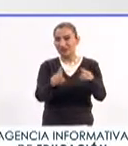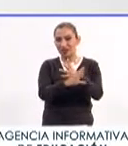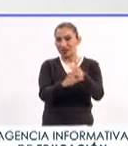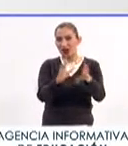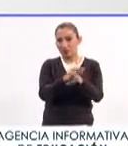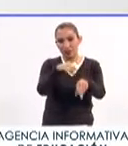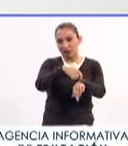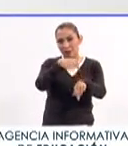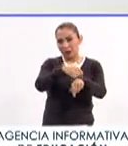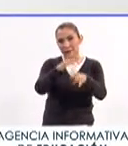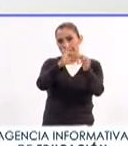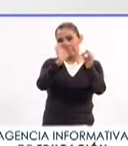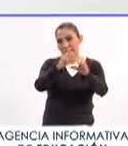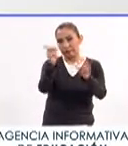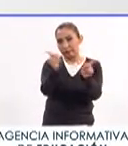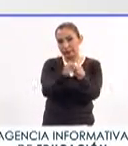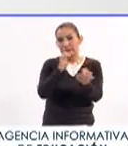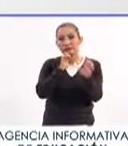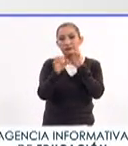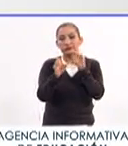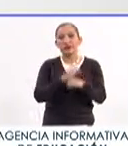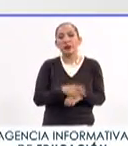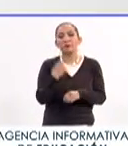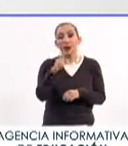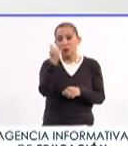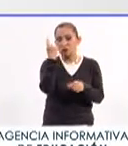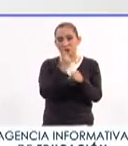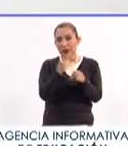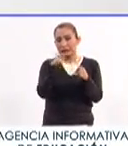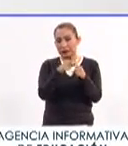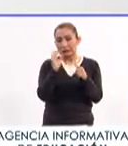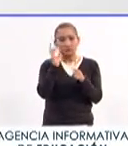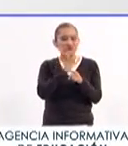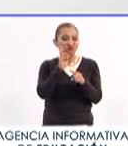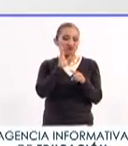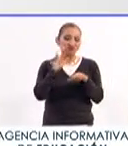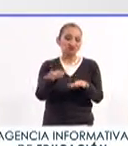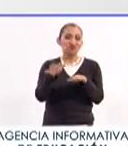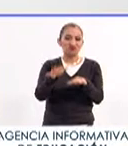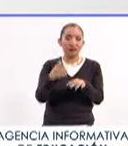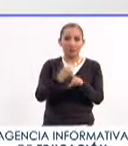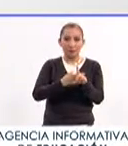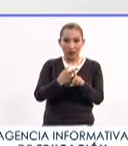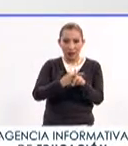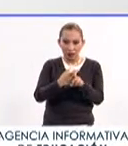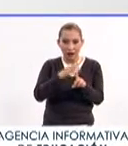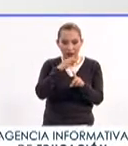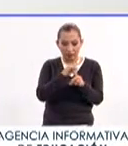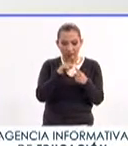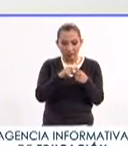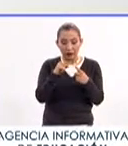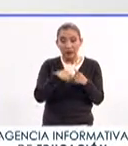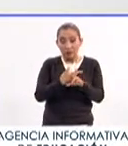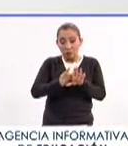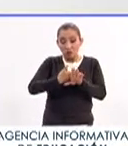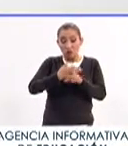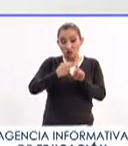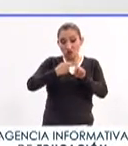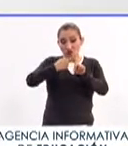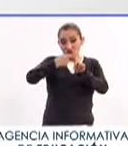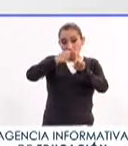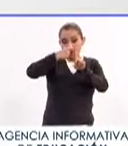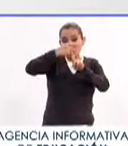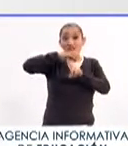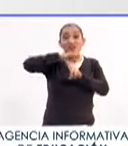me va a dar tiempo en una breve entrevista, pero la primera y más evidente, como le decía, es la temperatura. El aumento de temperatura, por